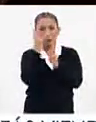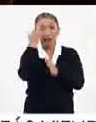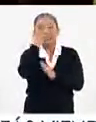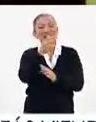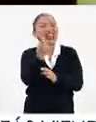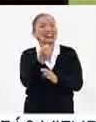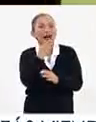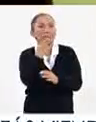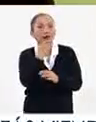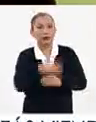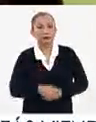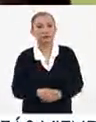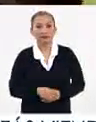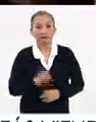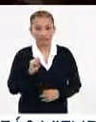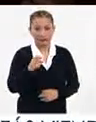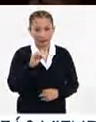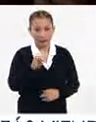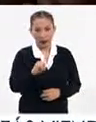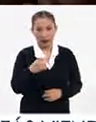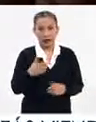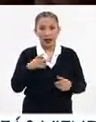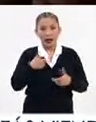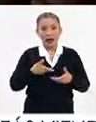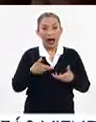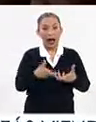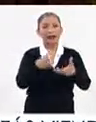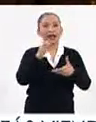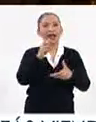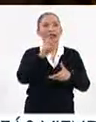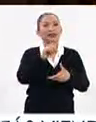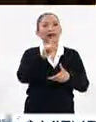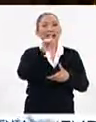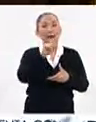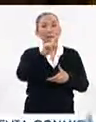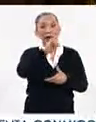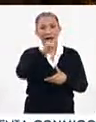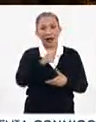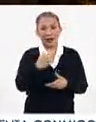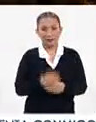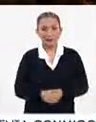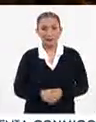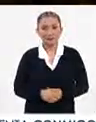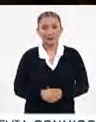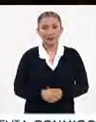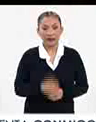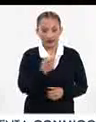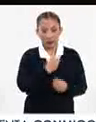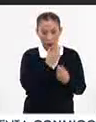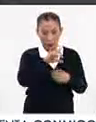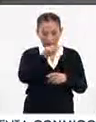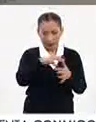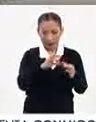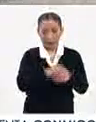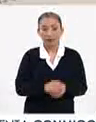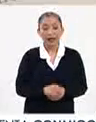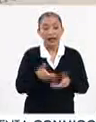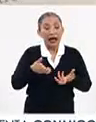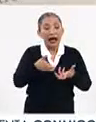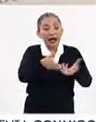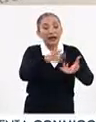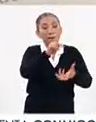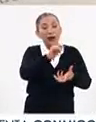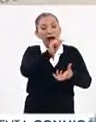sepan de lo que estamos hablando? Ah, sí. En la calle de la Paja, ahorita te digo un par de cosas sobre este poema. En la calle de la